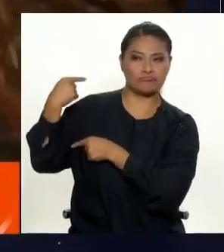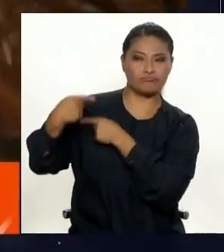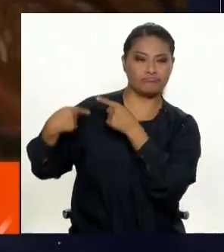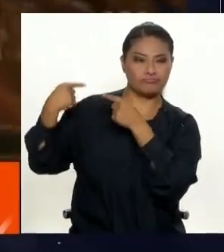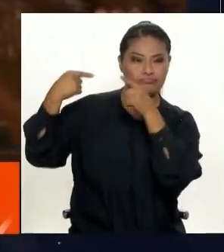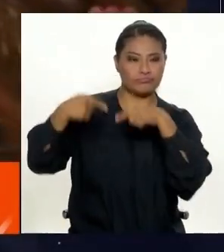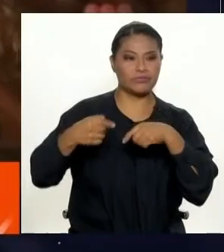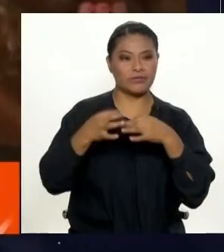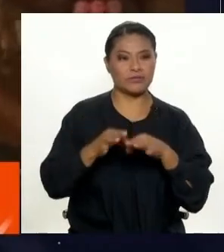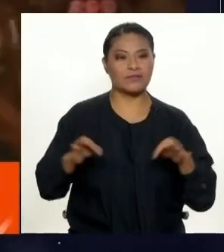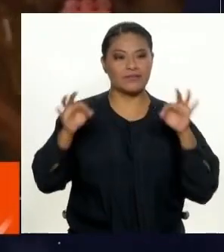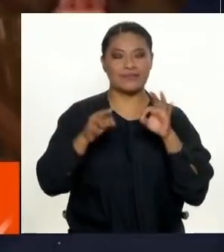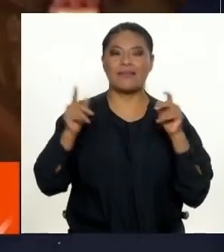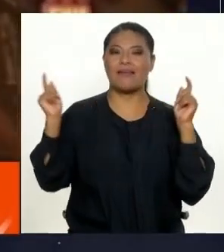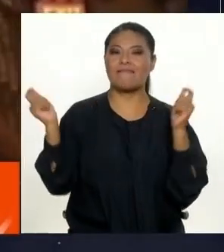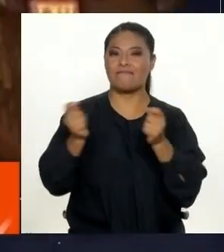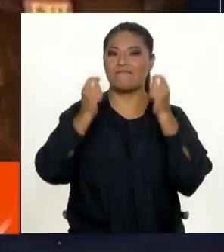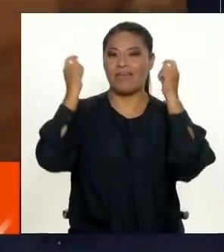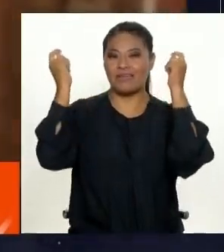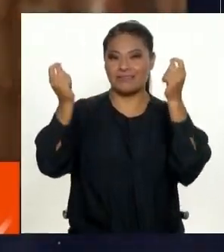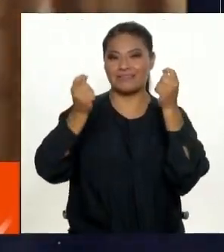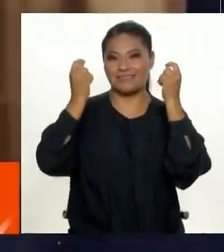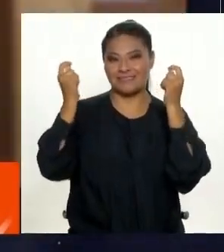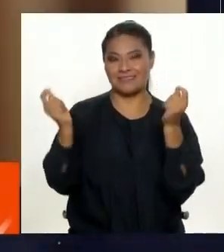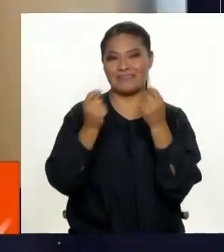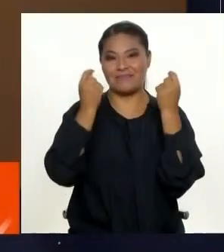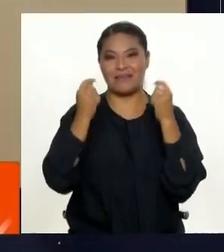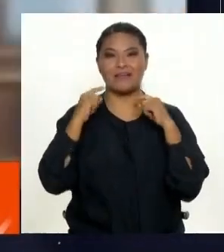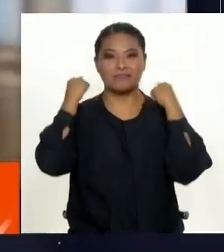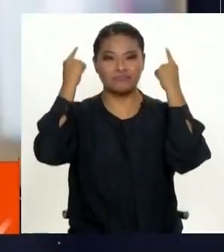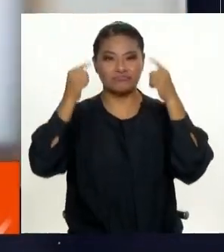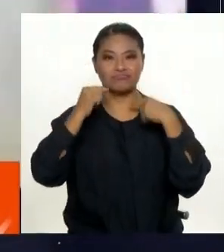The Inti Raymi Sun Festival.